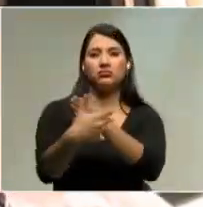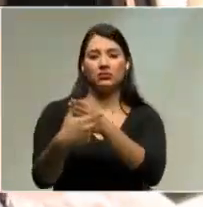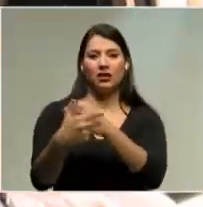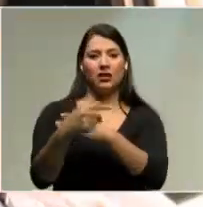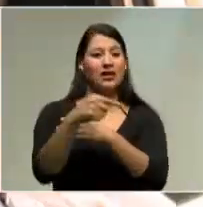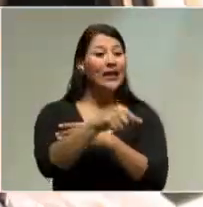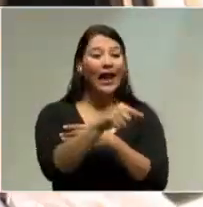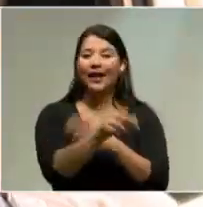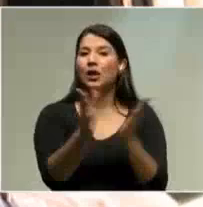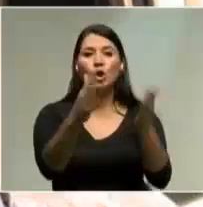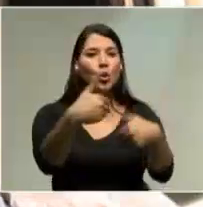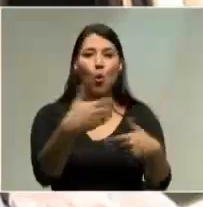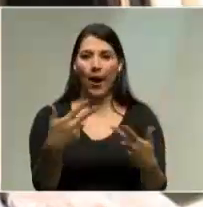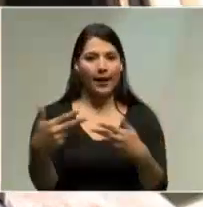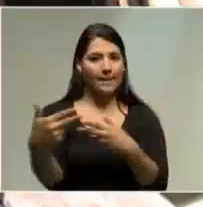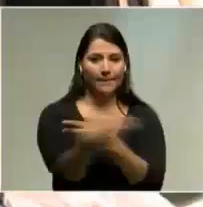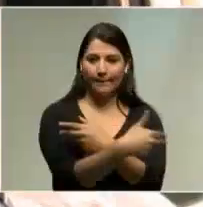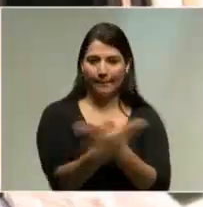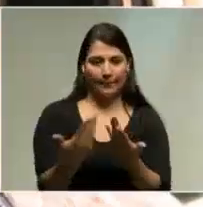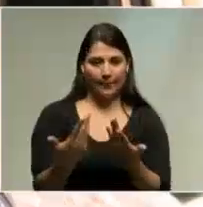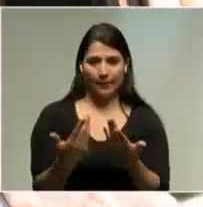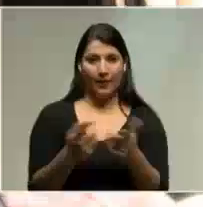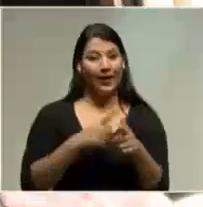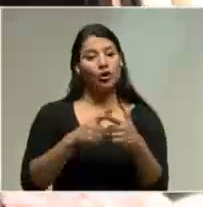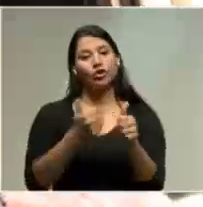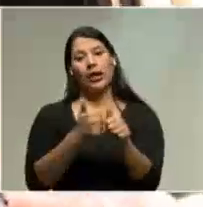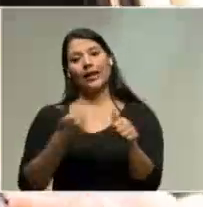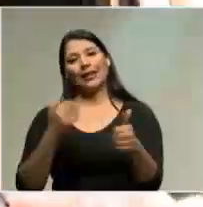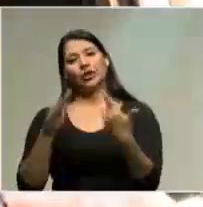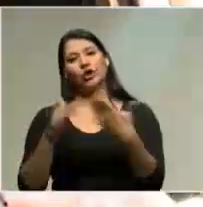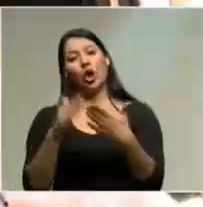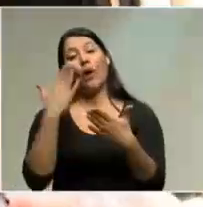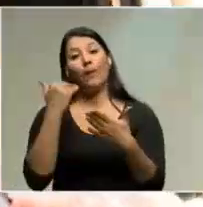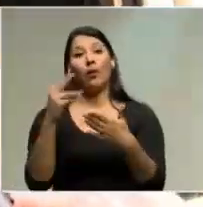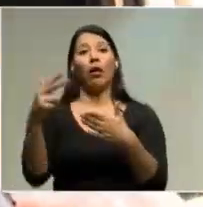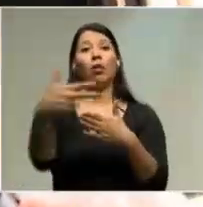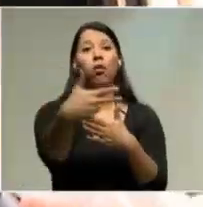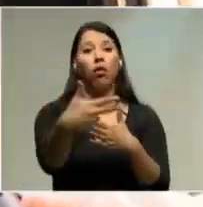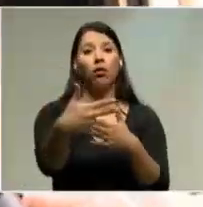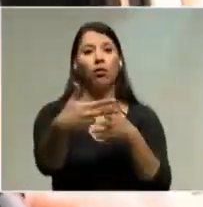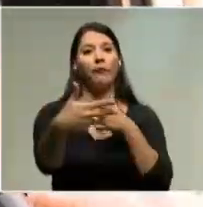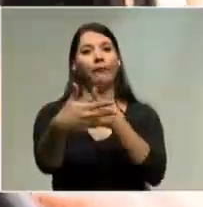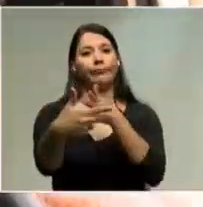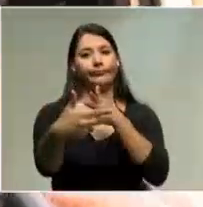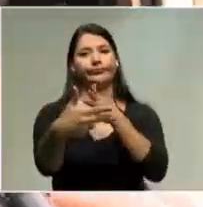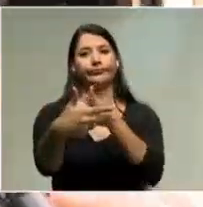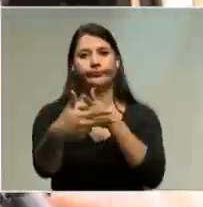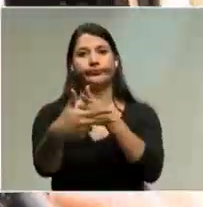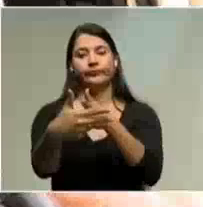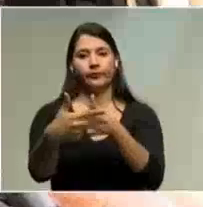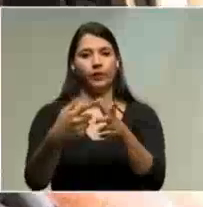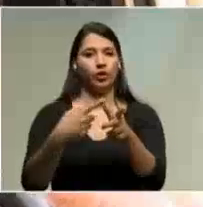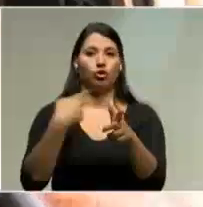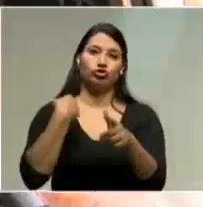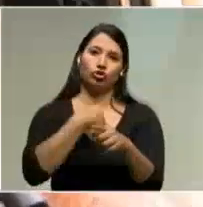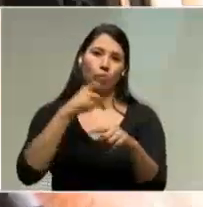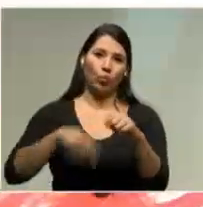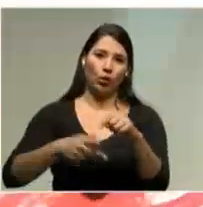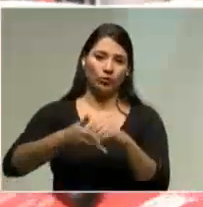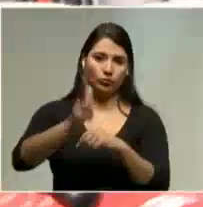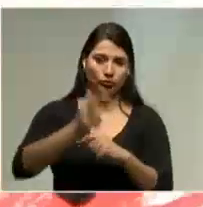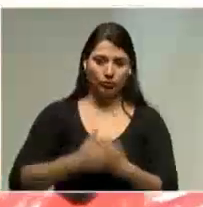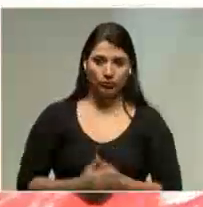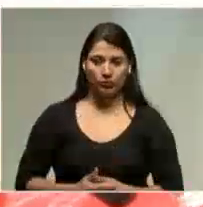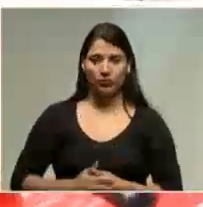intersección donde ellos no tienen vía. Entonces, atrasan a todos porque quedan atravesados ahí y todos los que vamos con vía no podemos pasar.